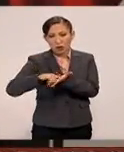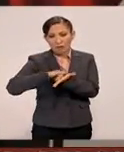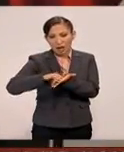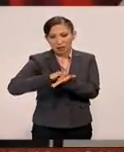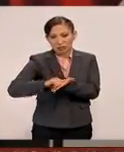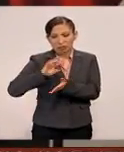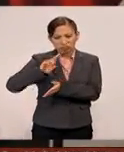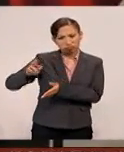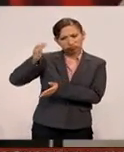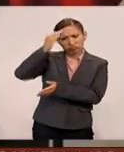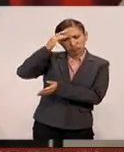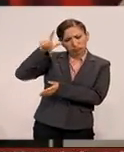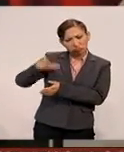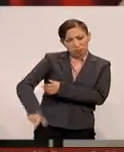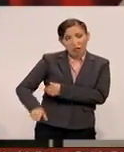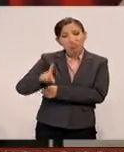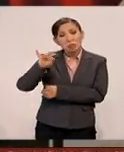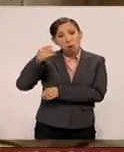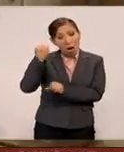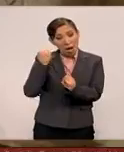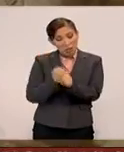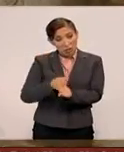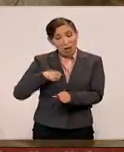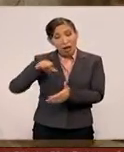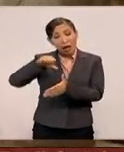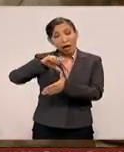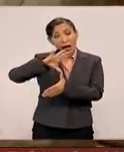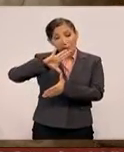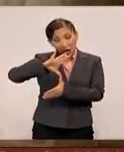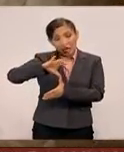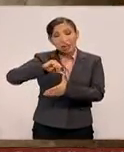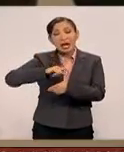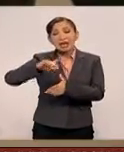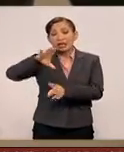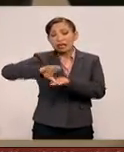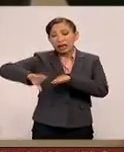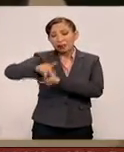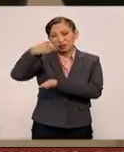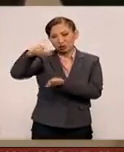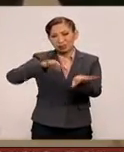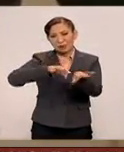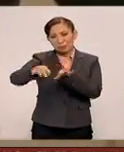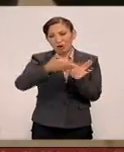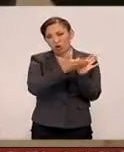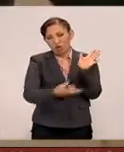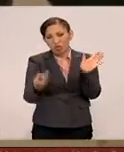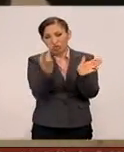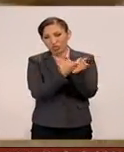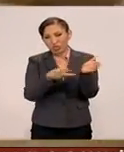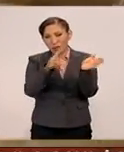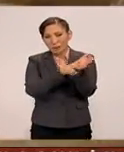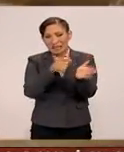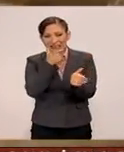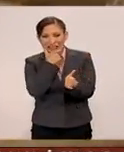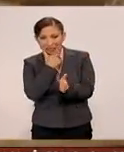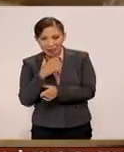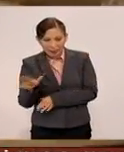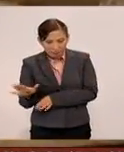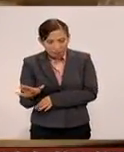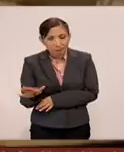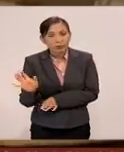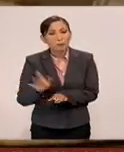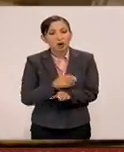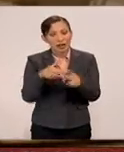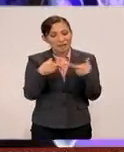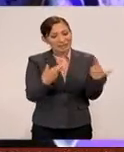fue reconocido como diplomático del año de América del Norte y del Caribe por su labor durante el año dual en la Gran Bretaña. Esto